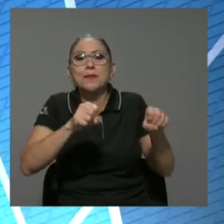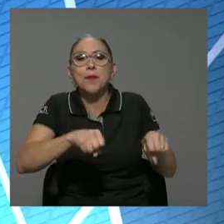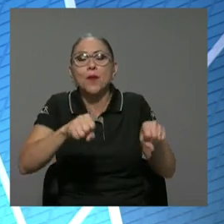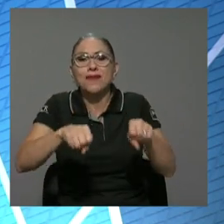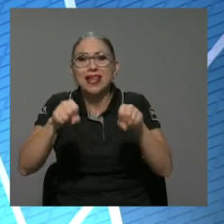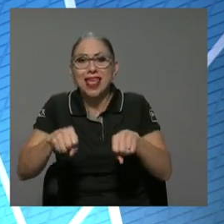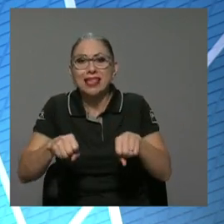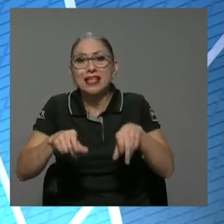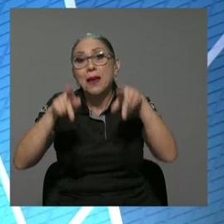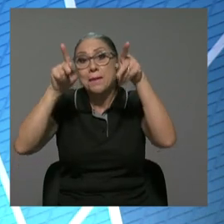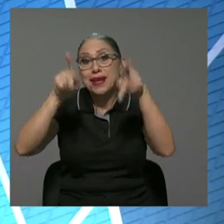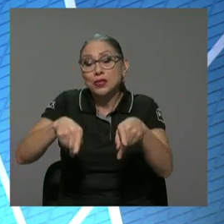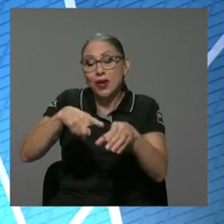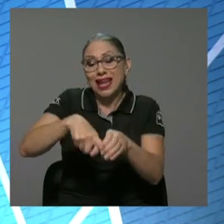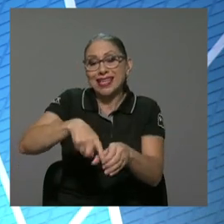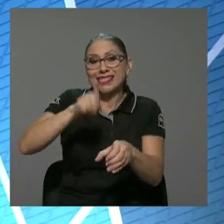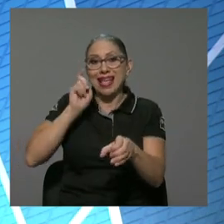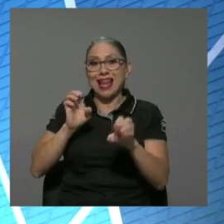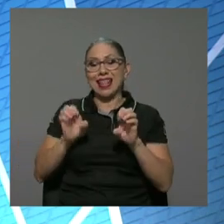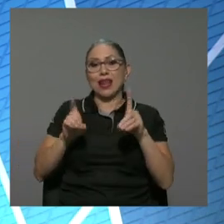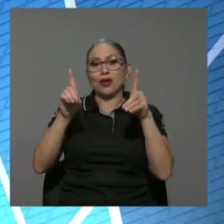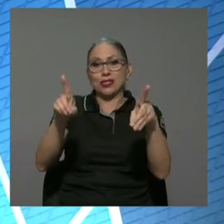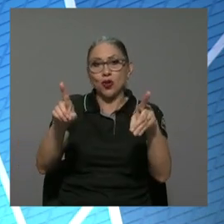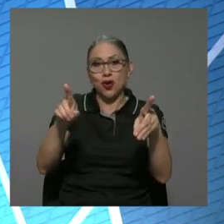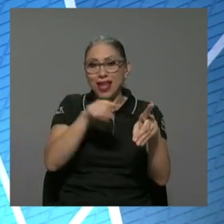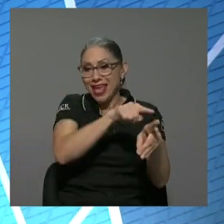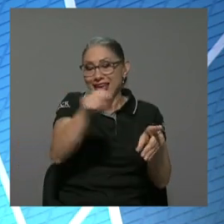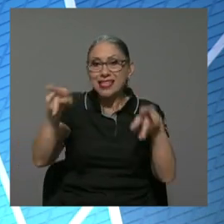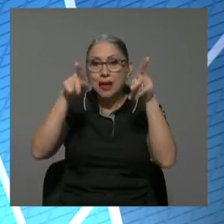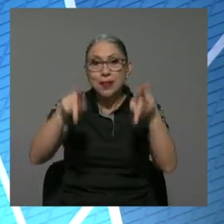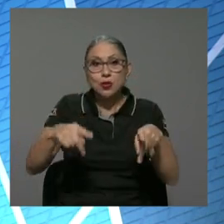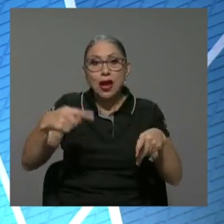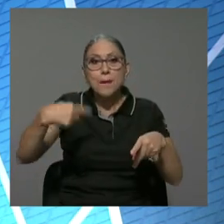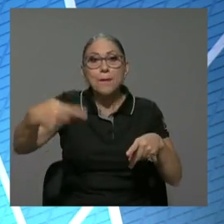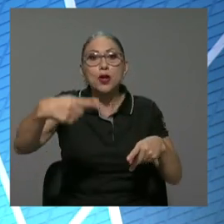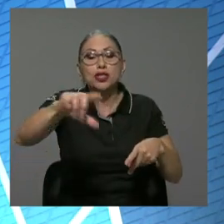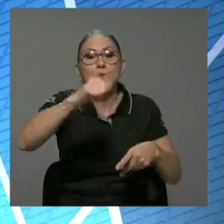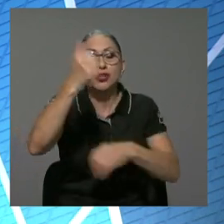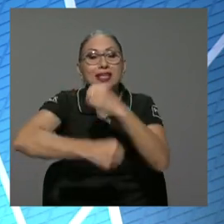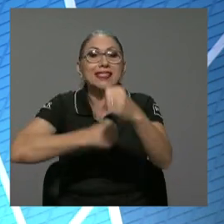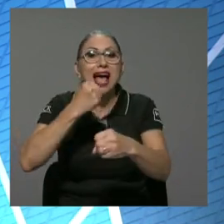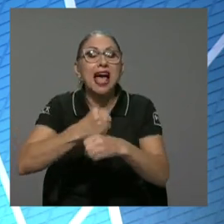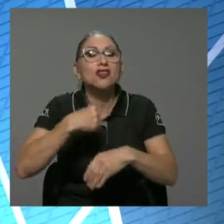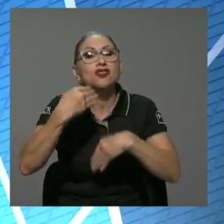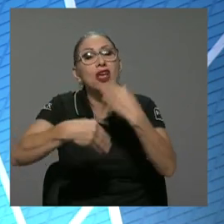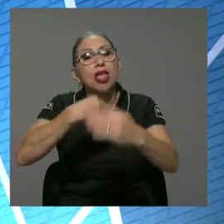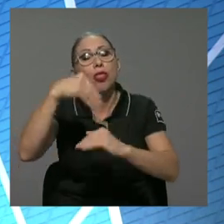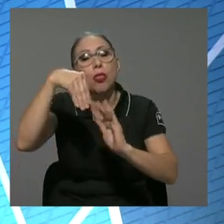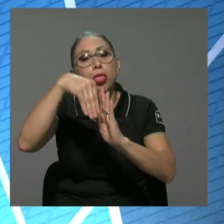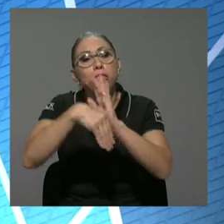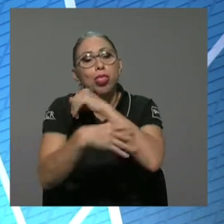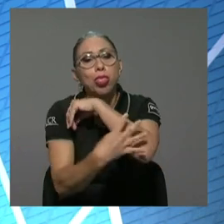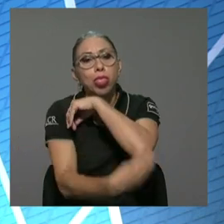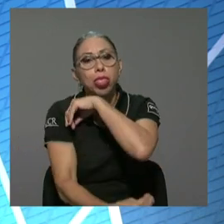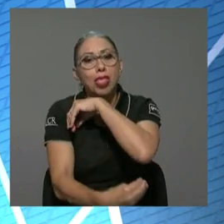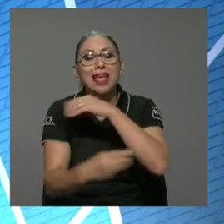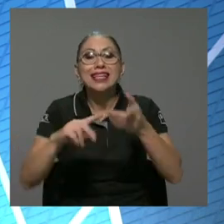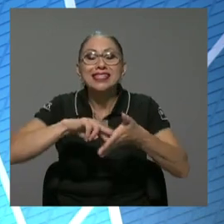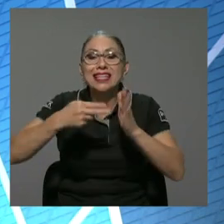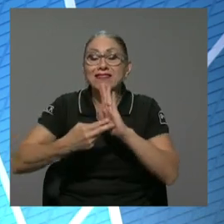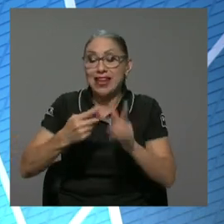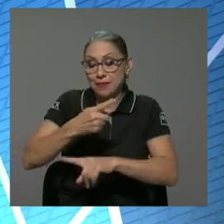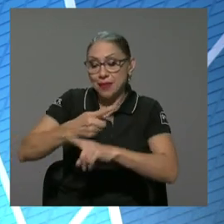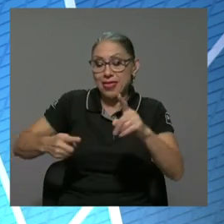educativo primario, secundario, diversificado, de caer en pobreza en los próximos 10 años. O sea, a mediano plazo ya es una tragedia,